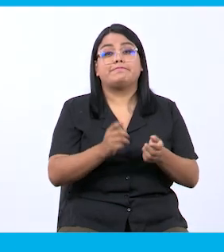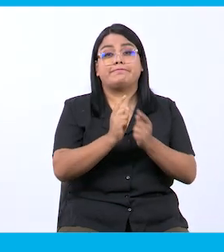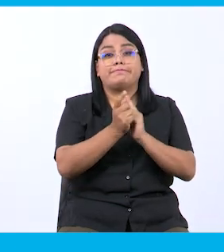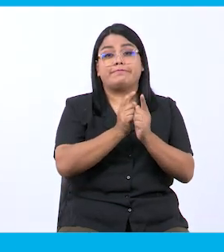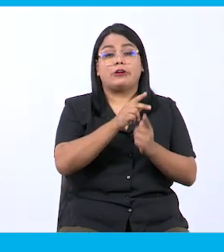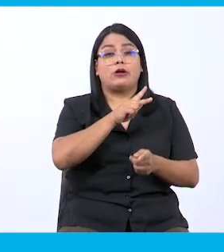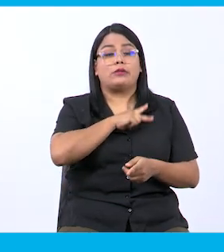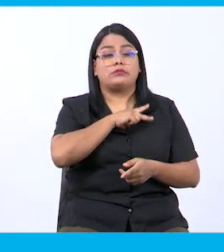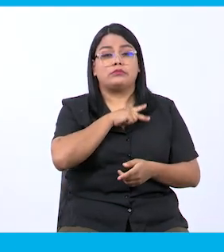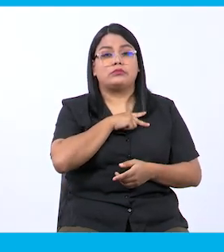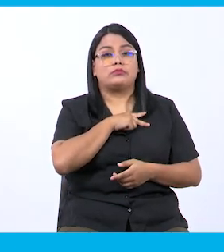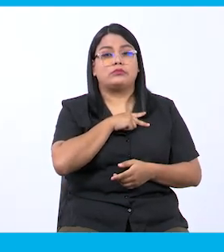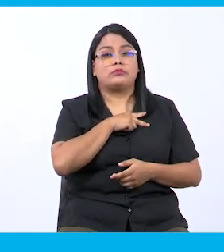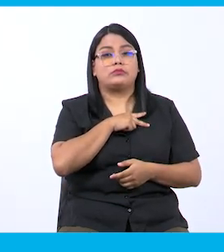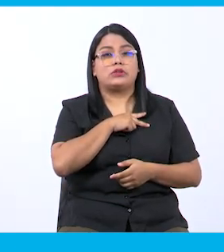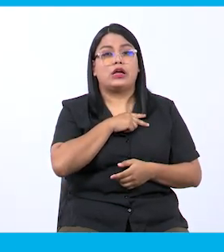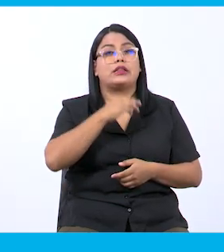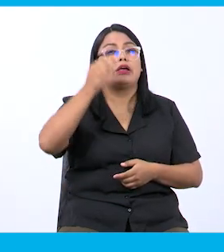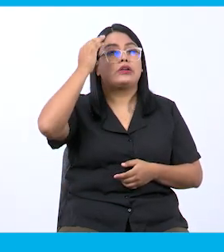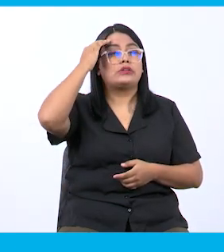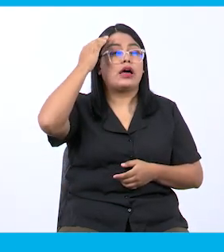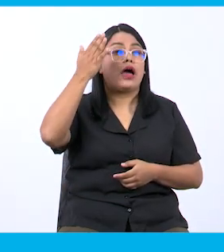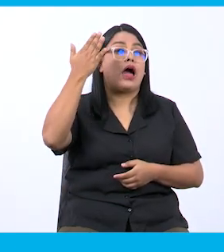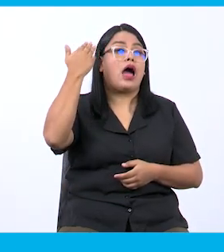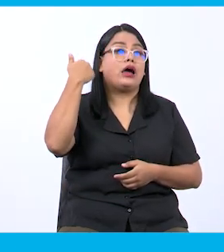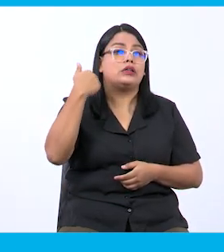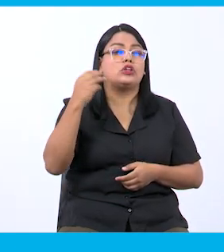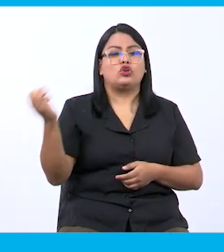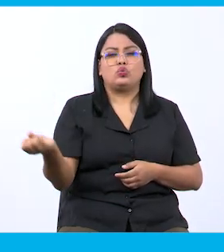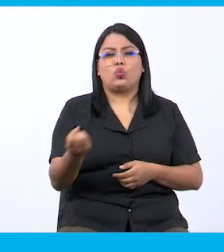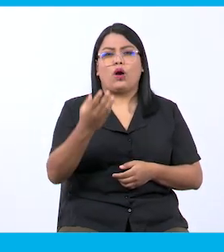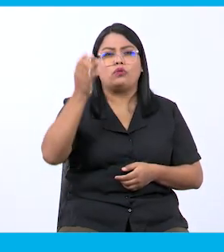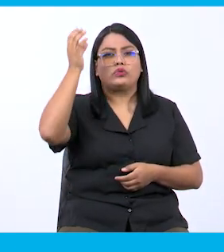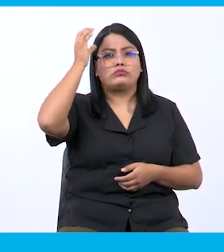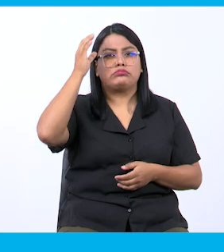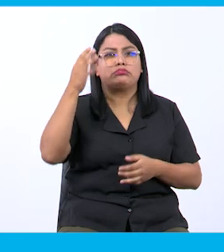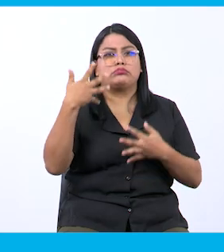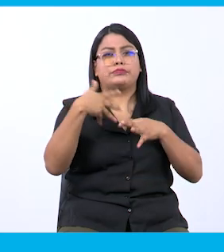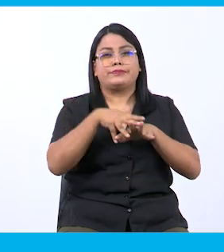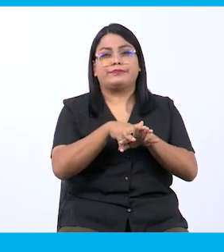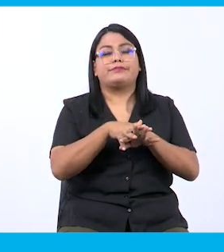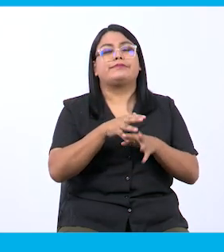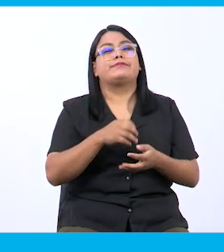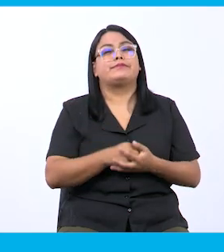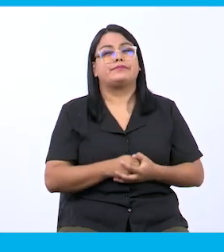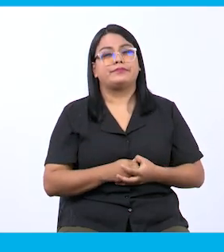Establecer relaciones personales entre los saberes previos y los nuevos conocimientos.